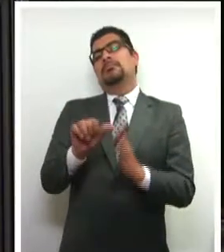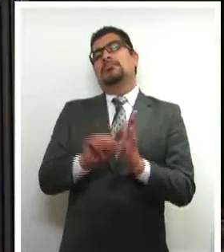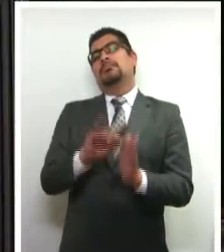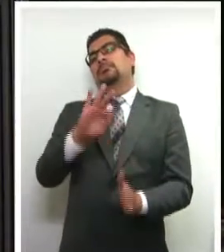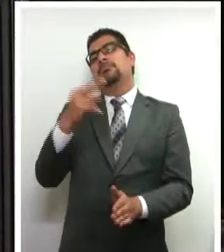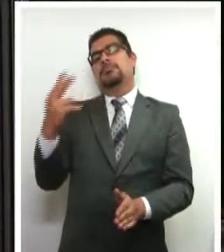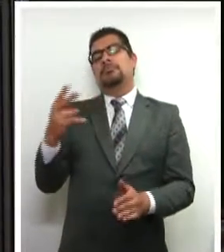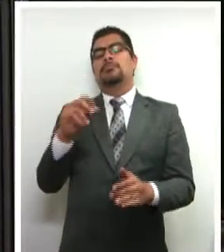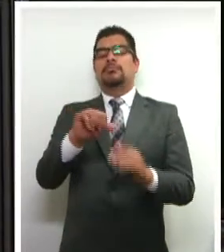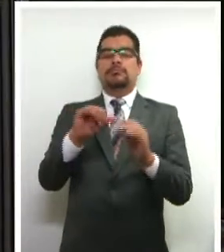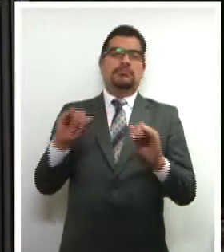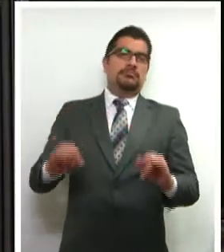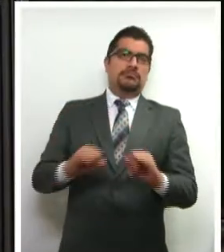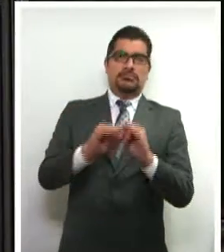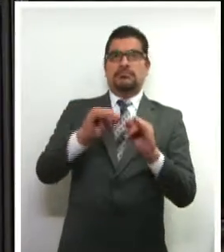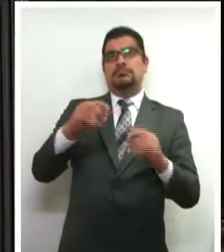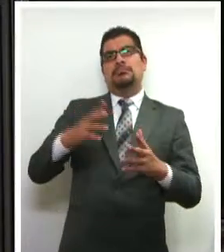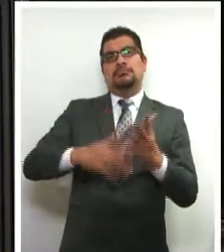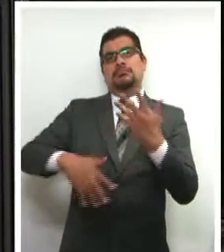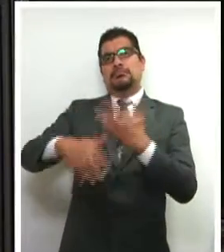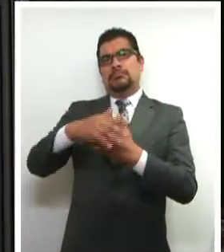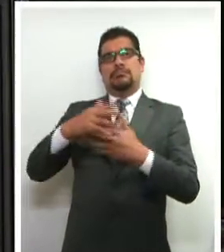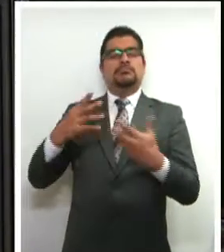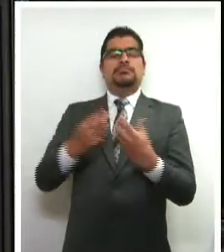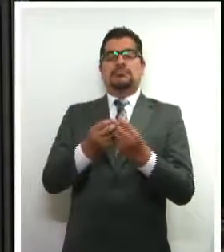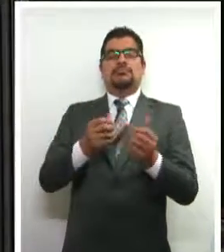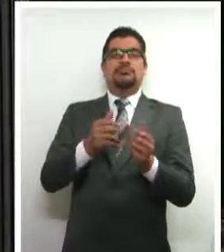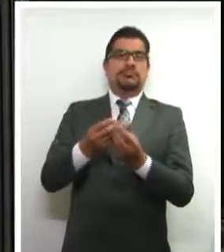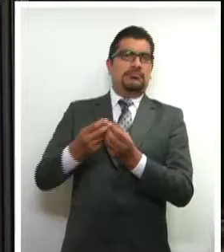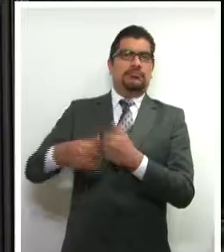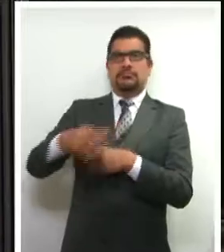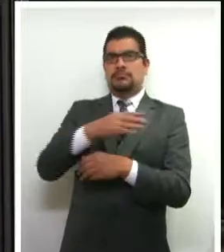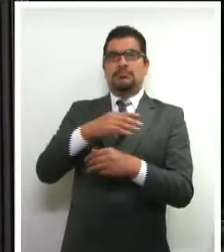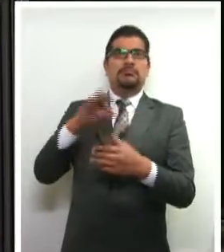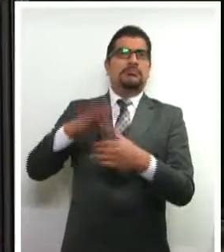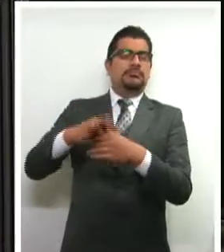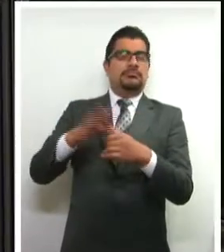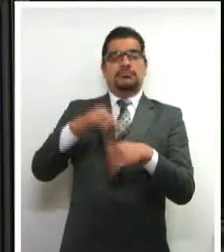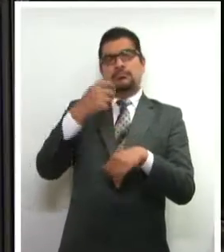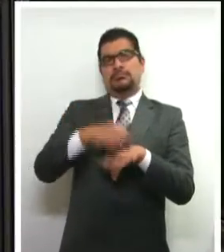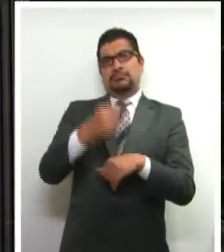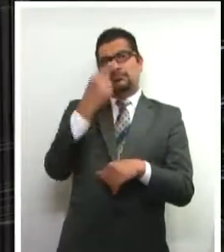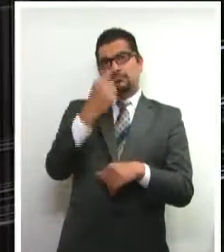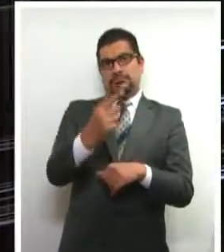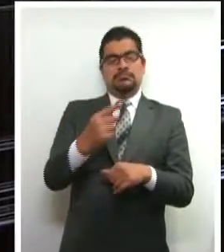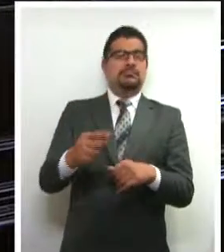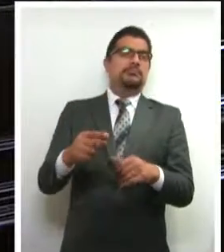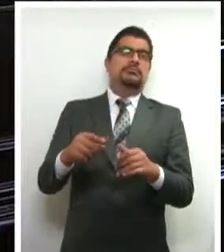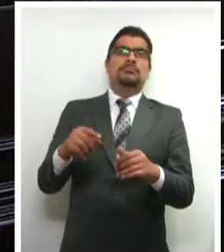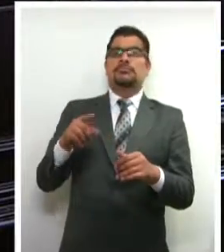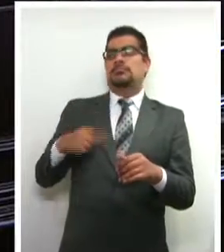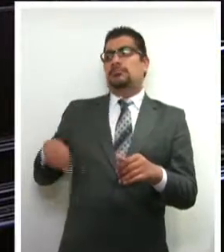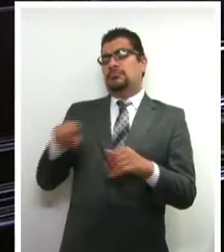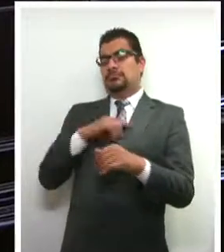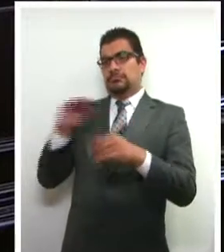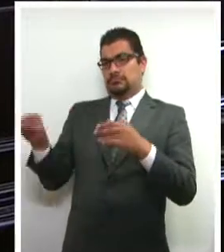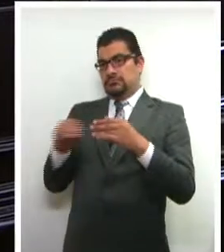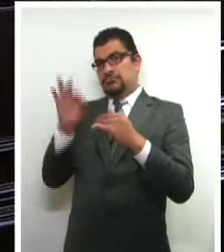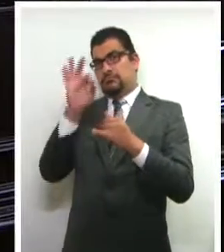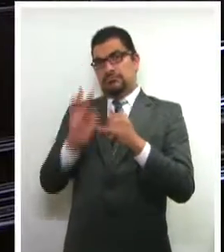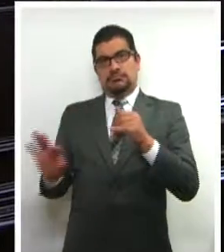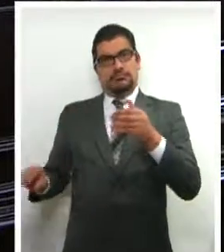Instituto de Participación Ciudadana y Elecciones, numeral 1, agregar en la última